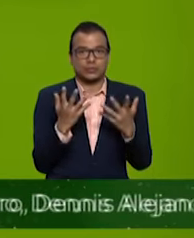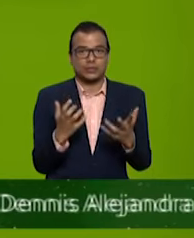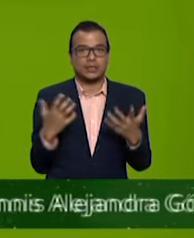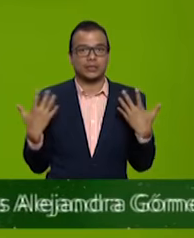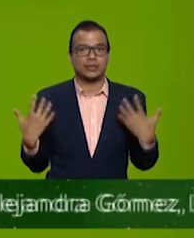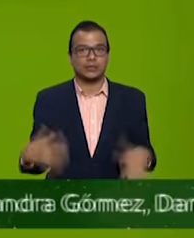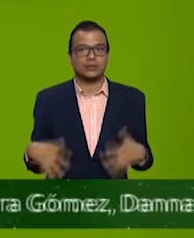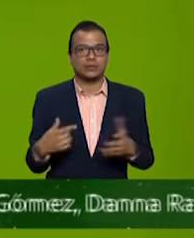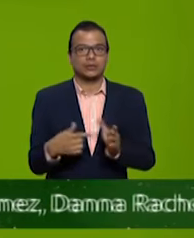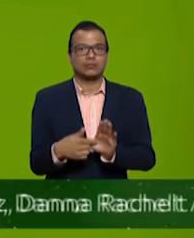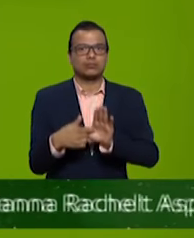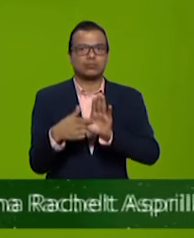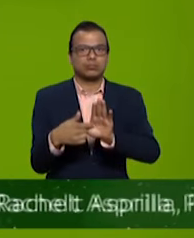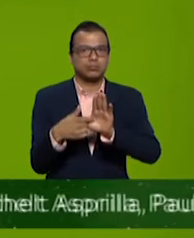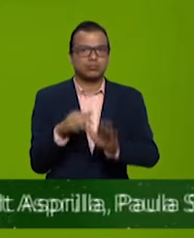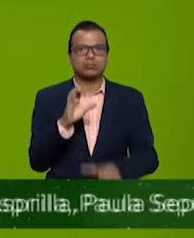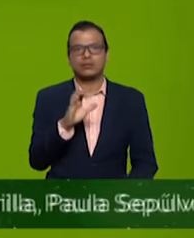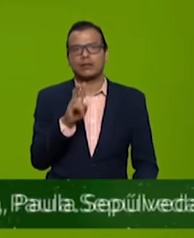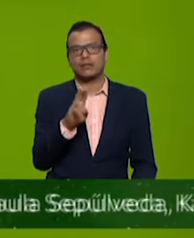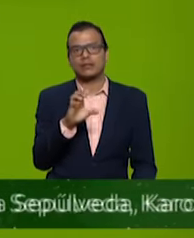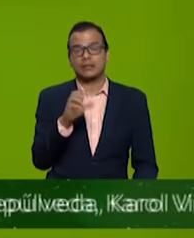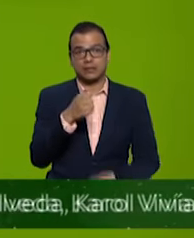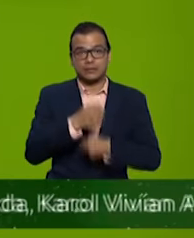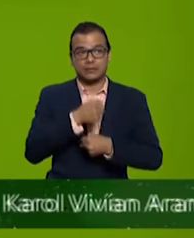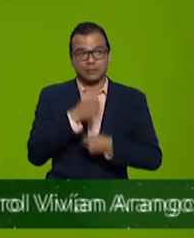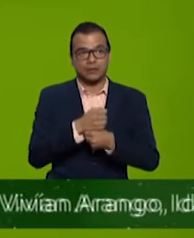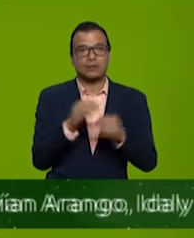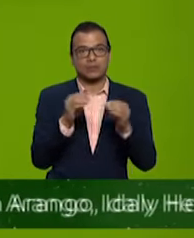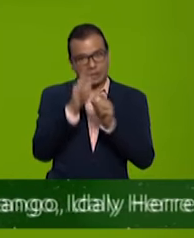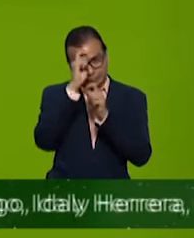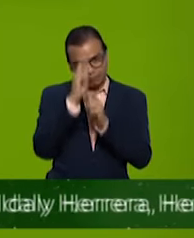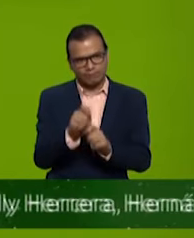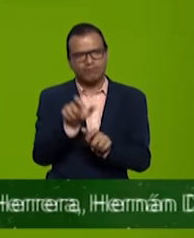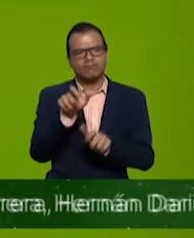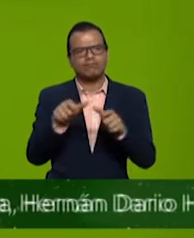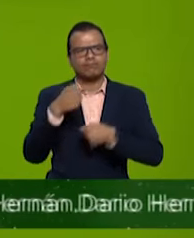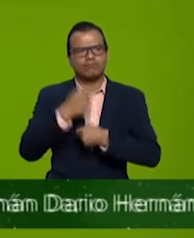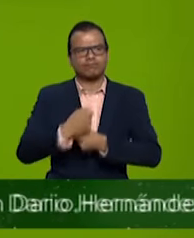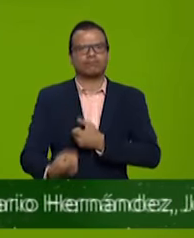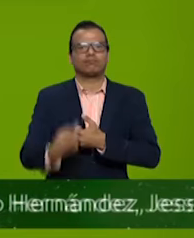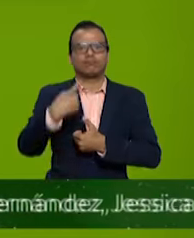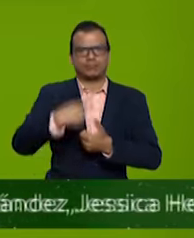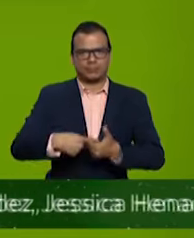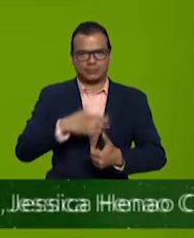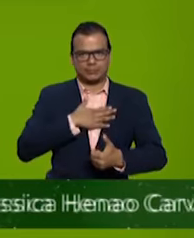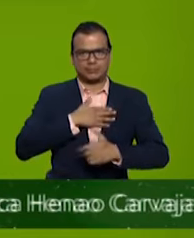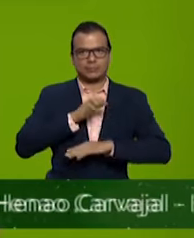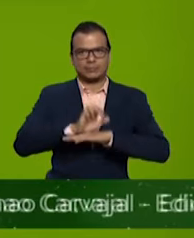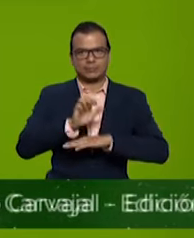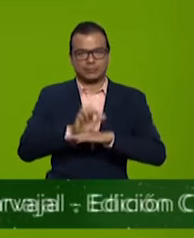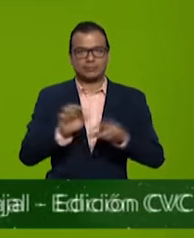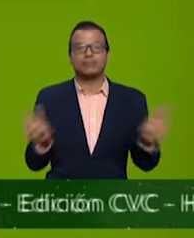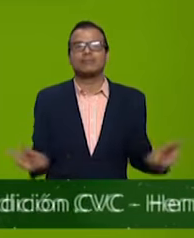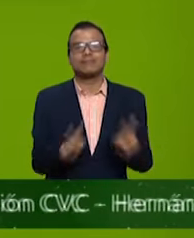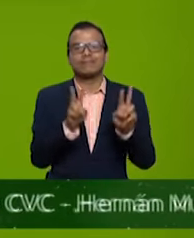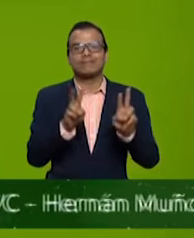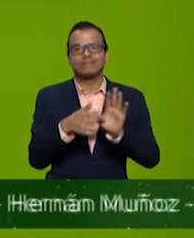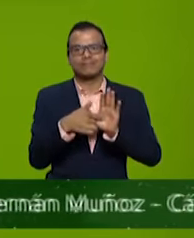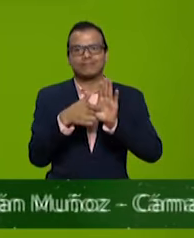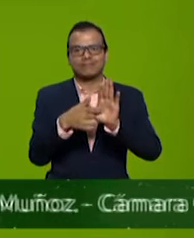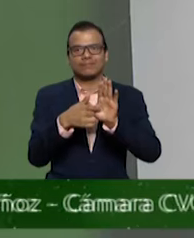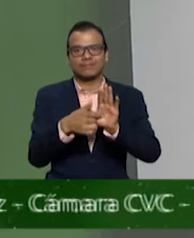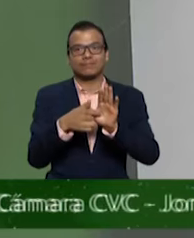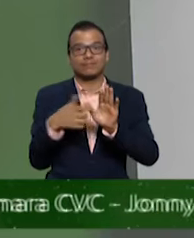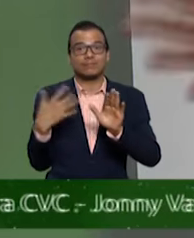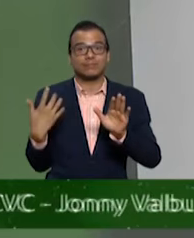que ha hecho la CBC. Pero sobre todo es un homenaje a mis funcionarios, a mis vecinos, y tenemos la transmisión por Telepacífico, nos da una